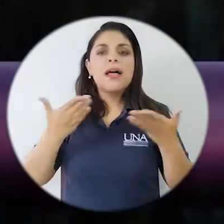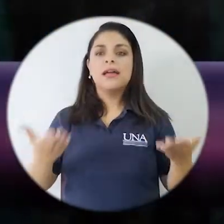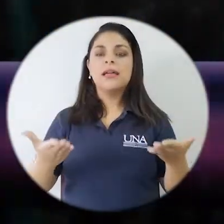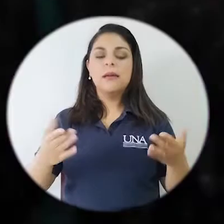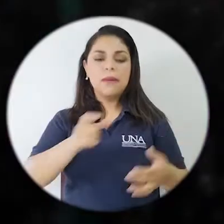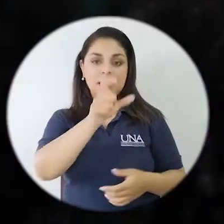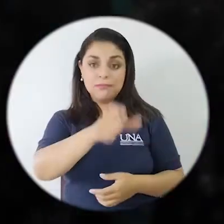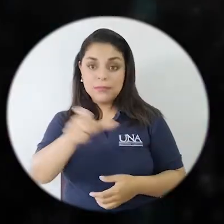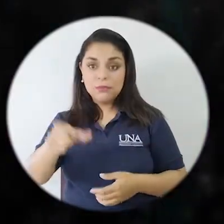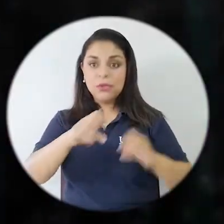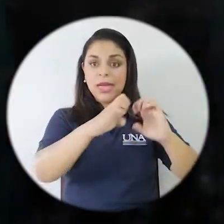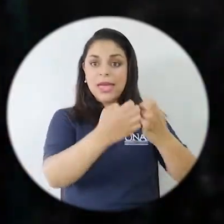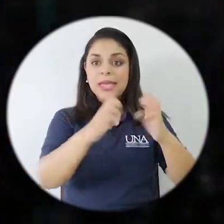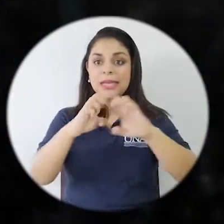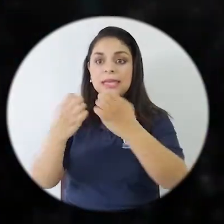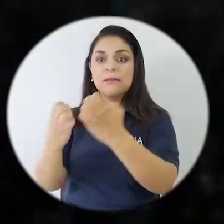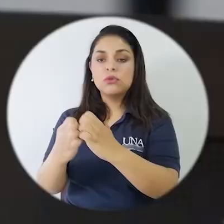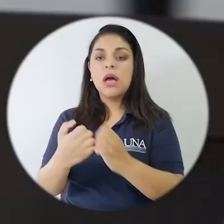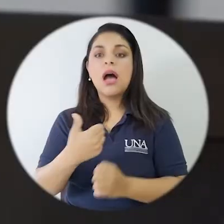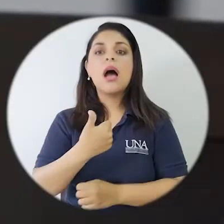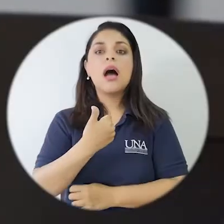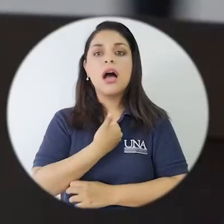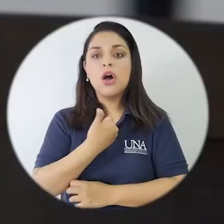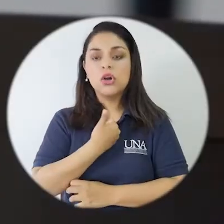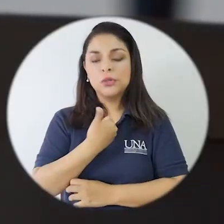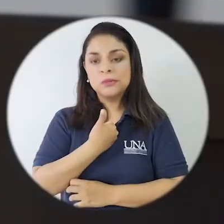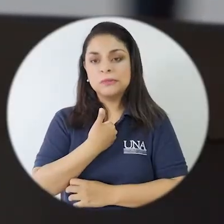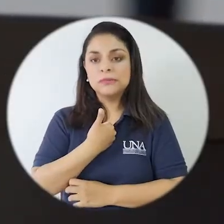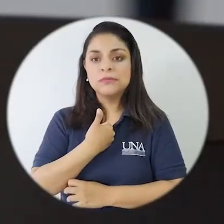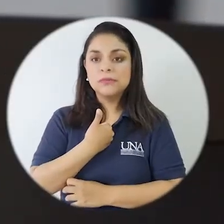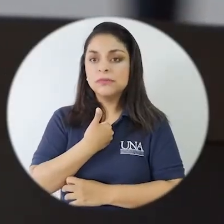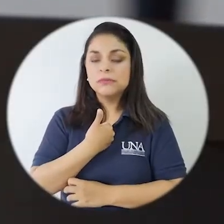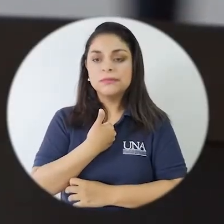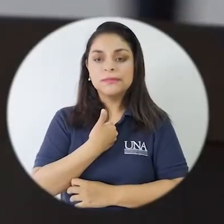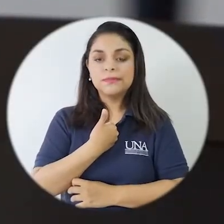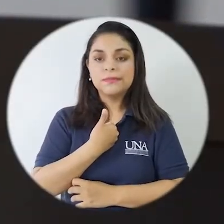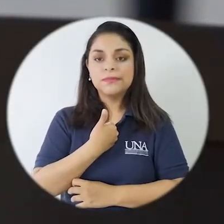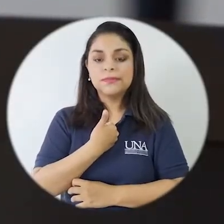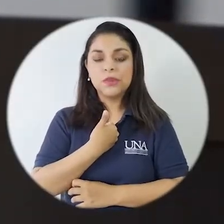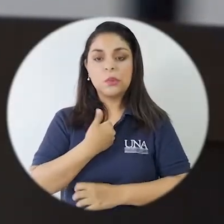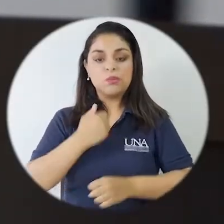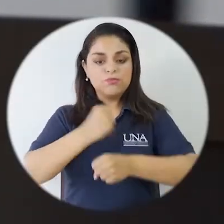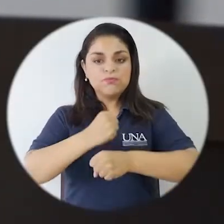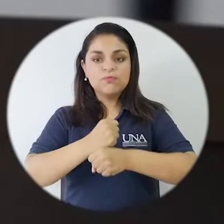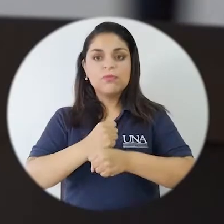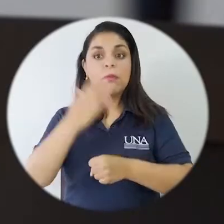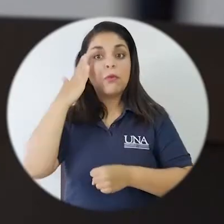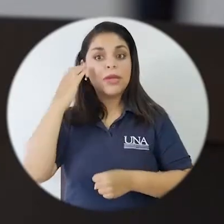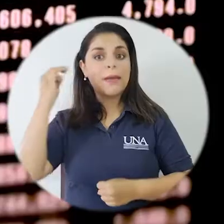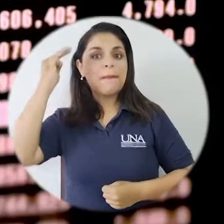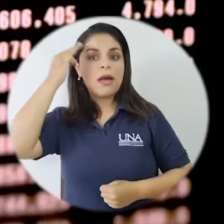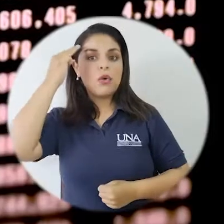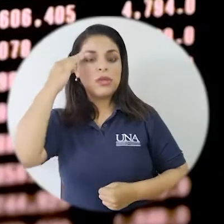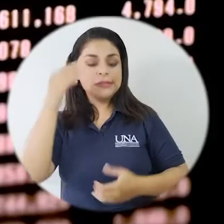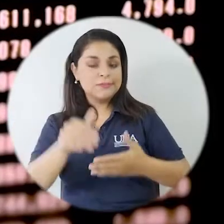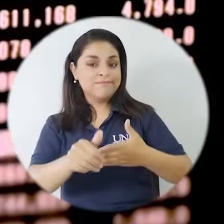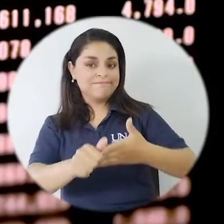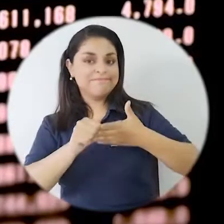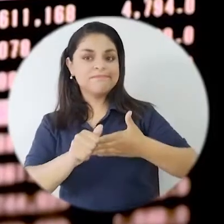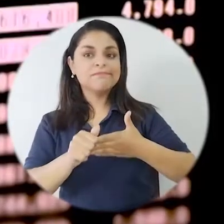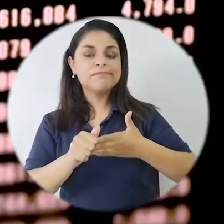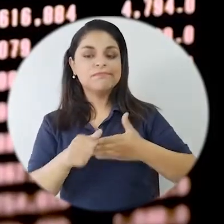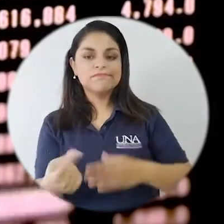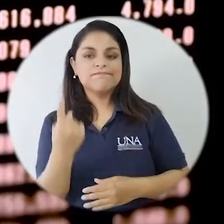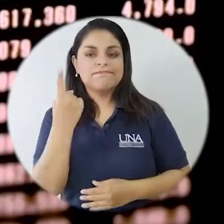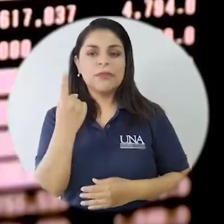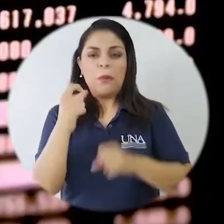qué? Para que sea el mismo equipo de trabajo que autogestionado, porque hay que tener mucha madurez como líder para soltar un poco las riendas y que sea el